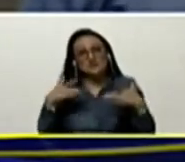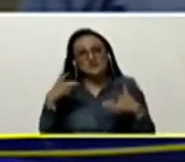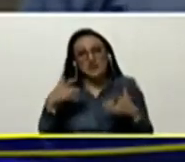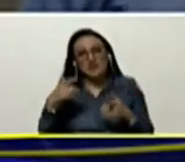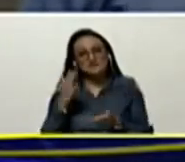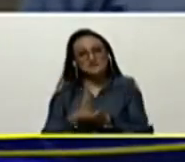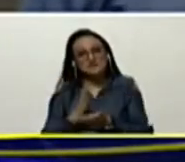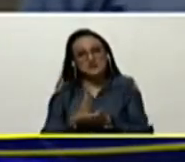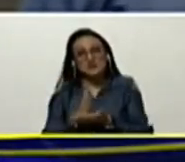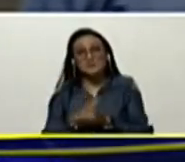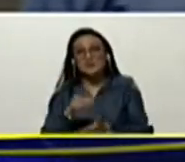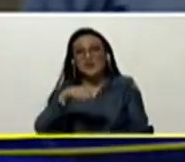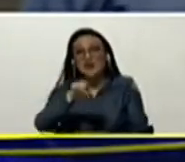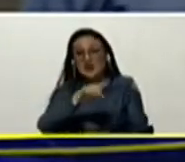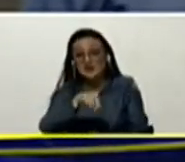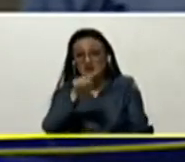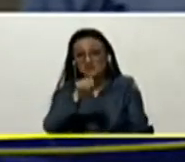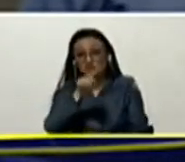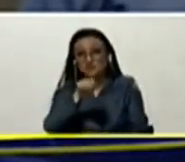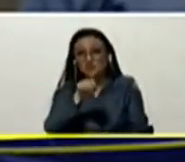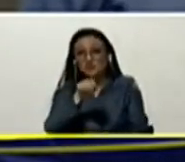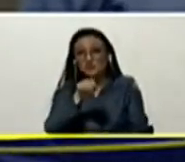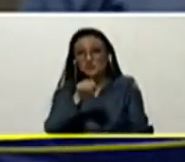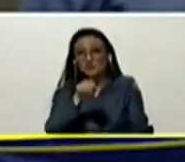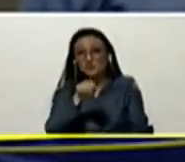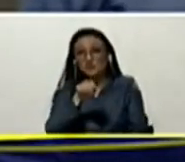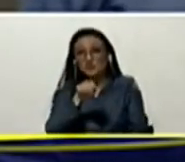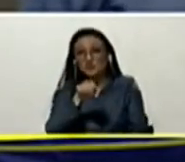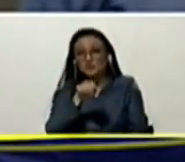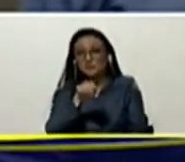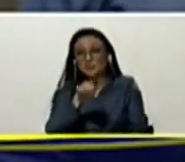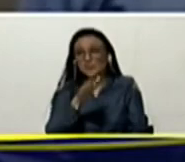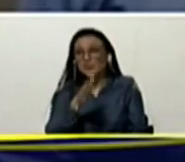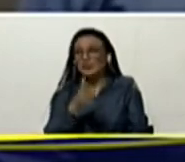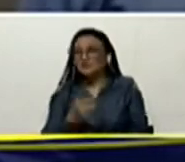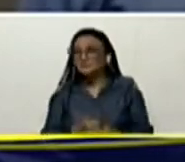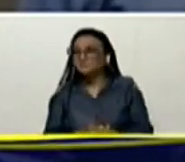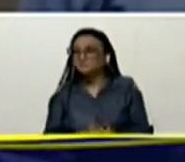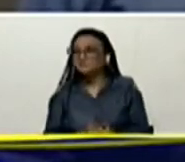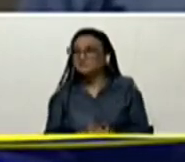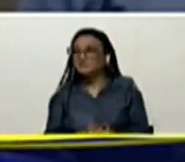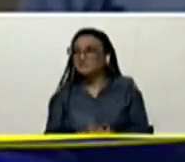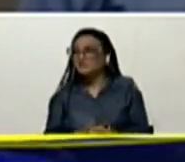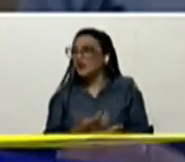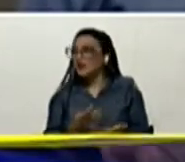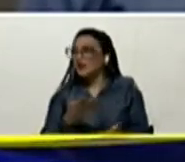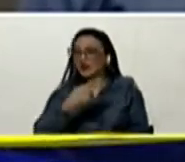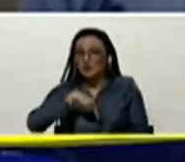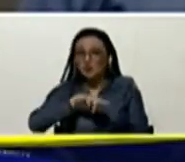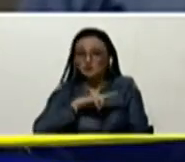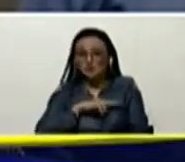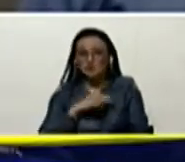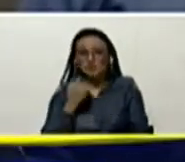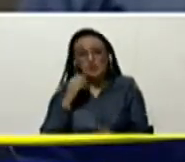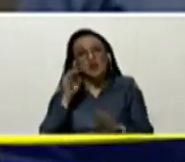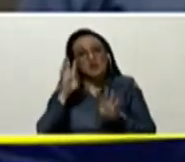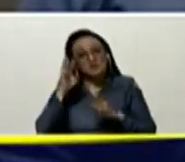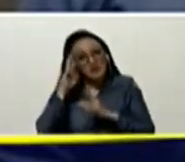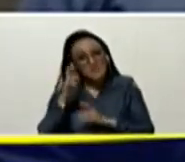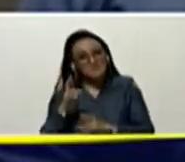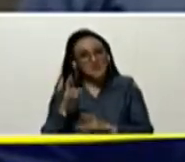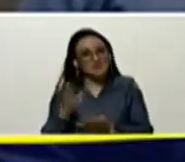cotidianas, eso, créame, no tiene sino que tener de nosotros admiración,